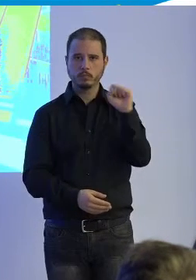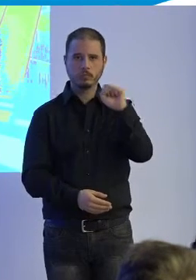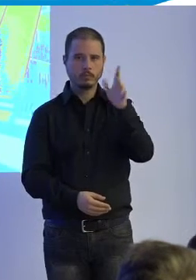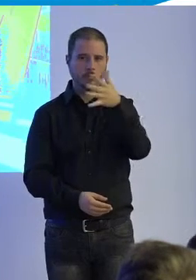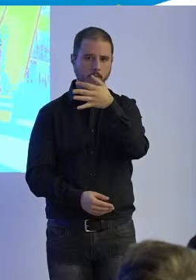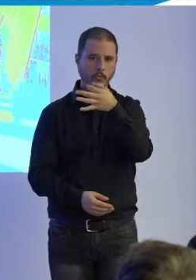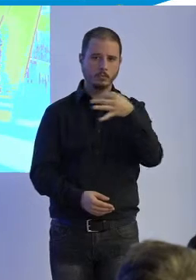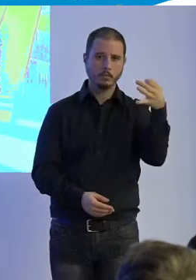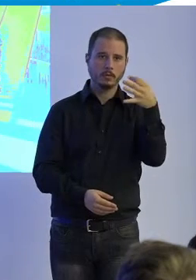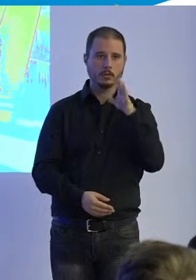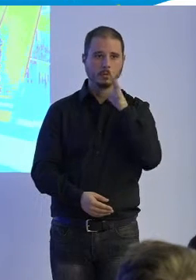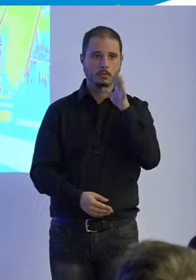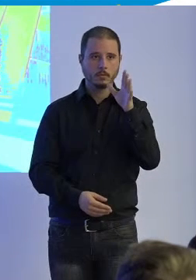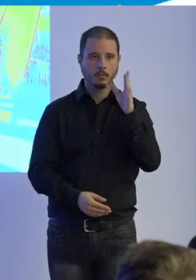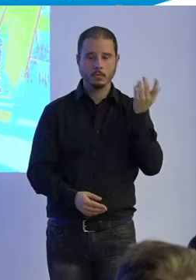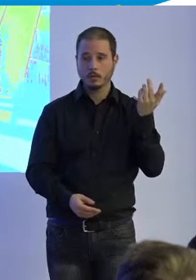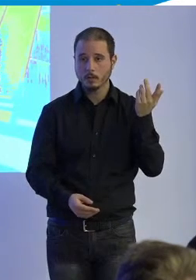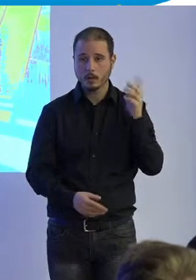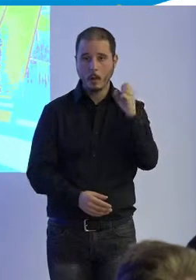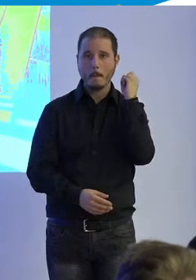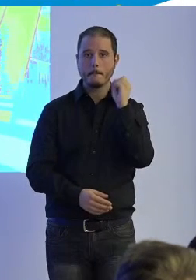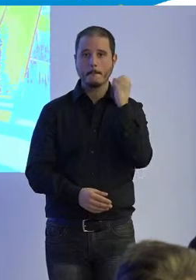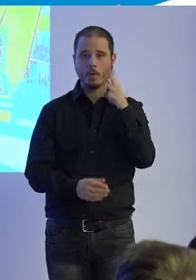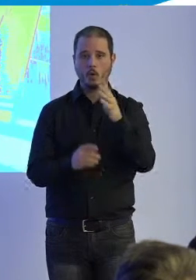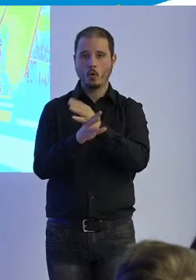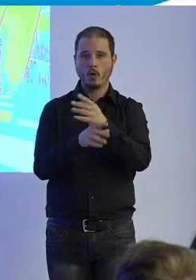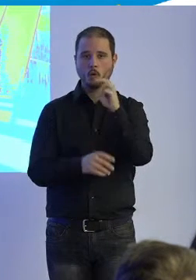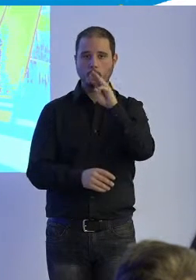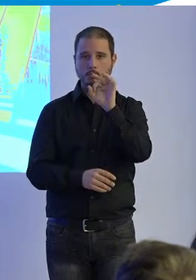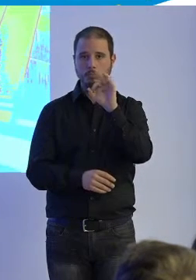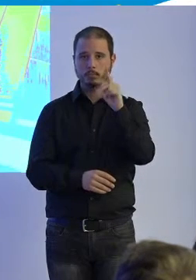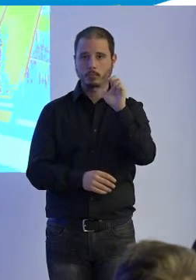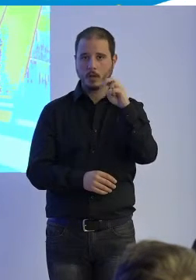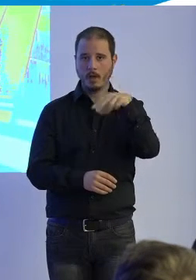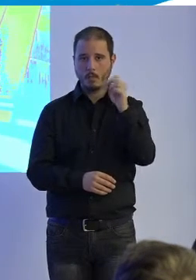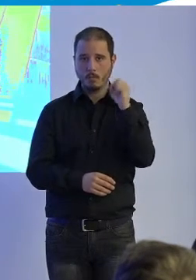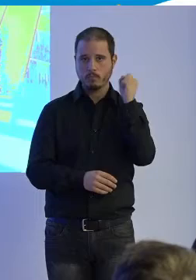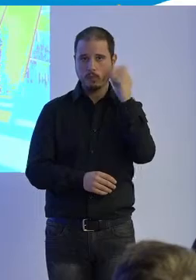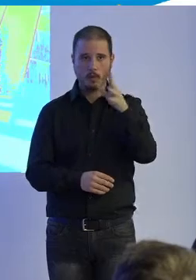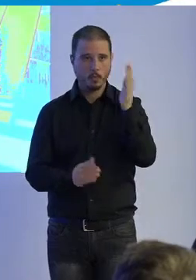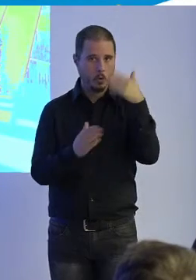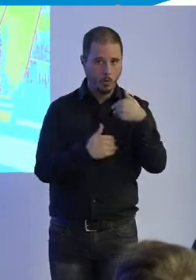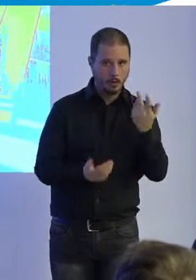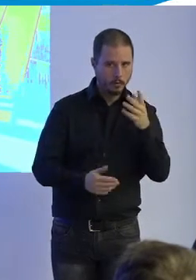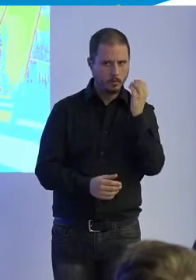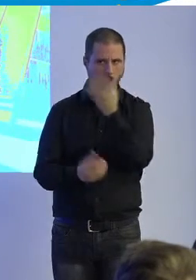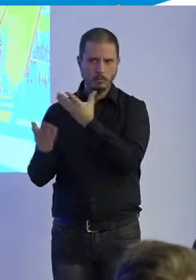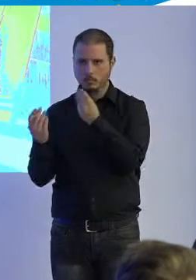Todavía no había llegado Pokémon, pero había un montón de aplicaciones de realidad aumentada, un montón, que ya estaban.